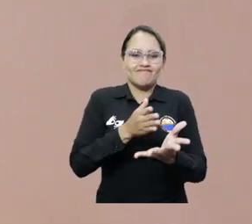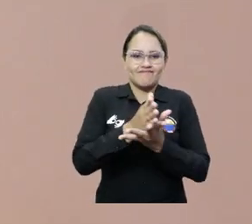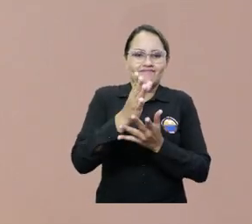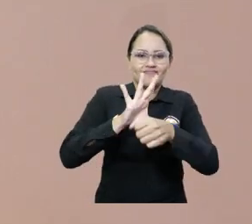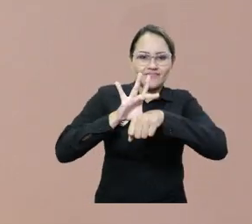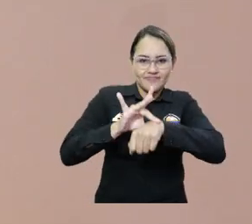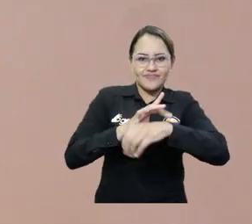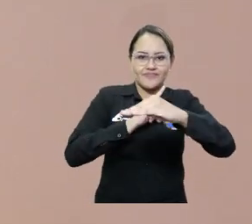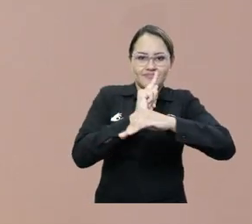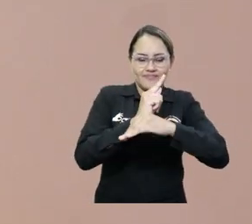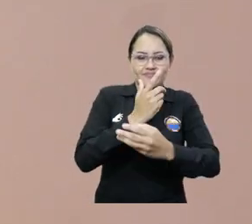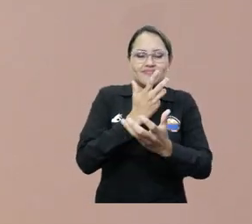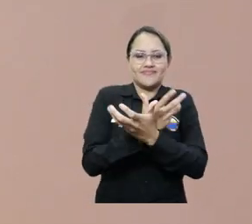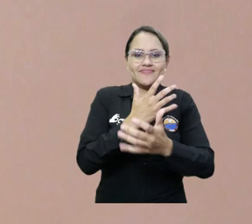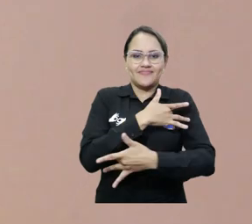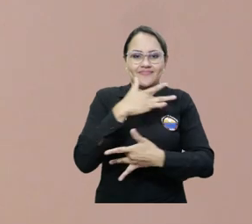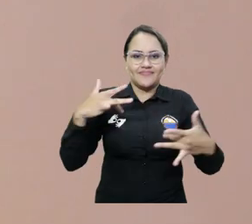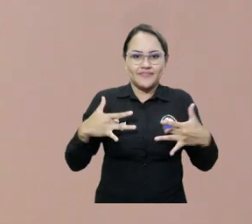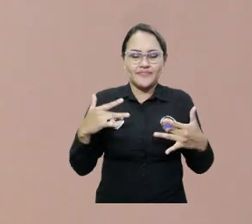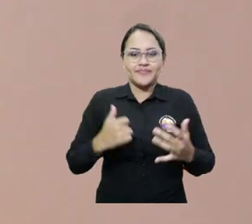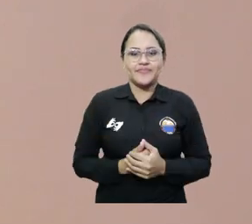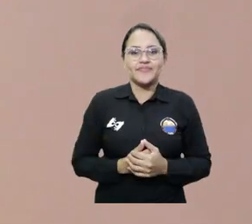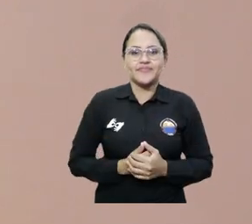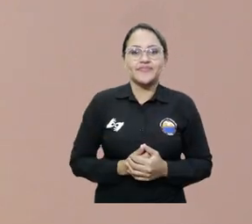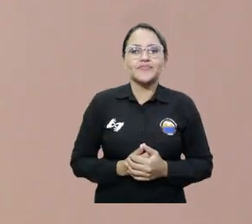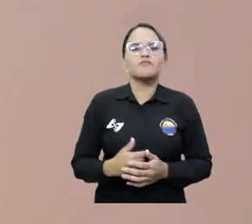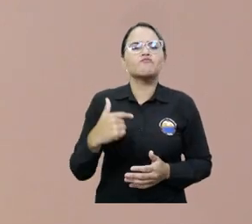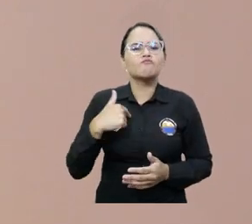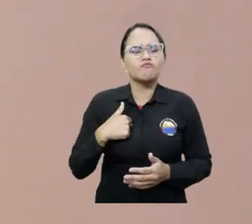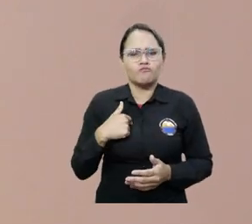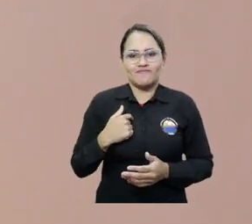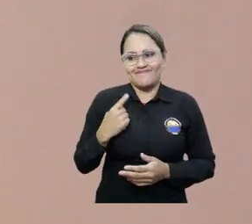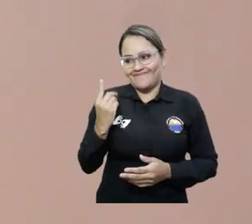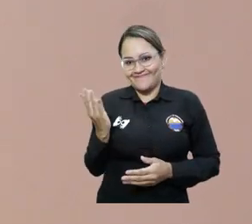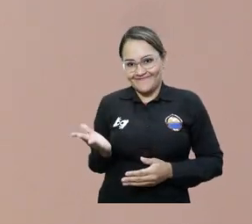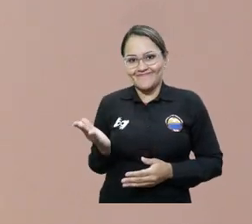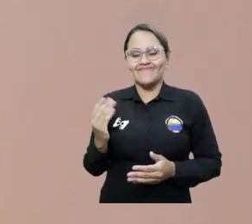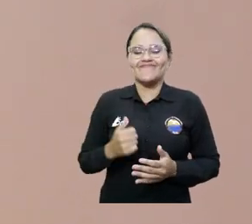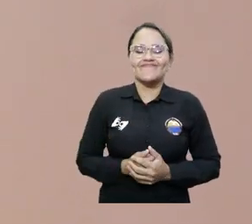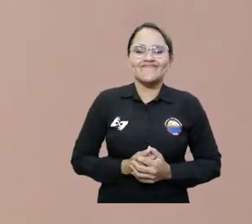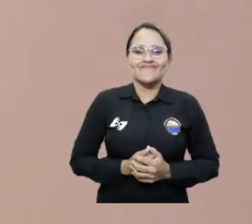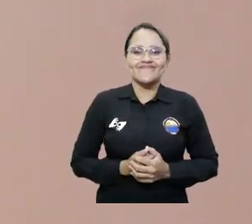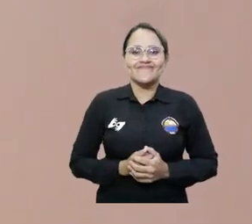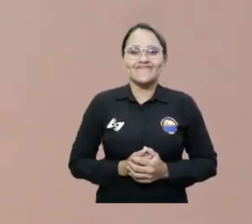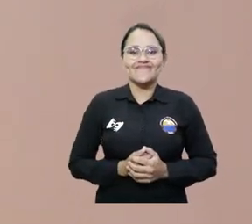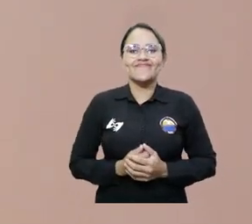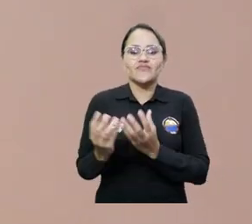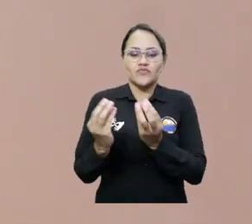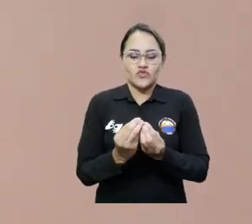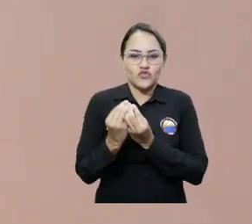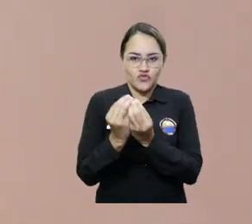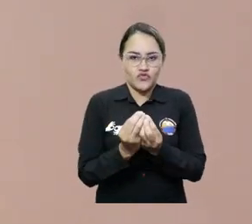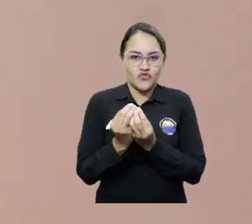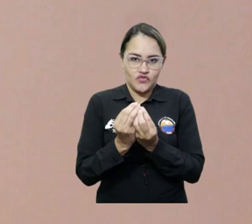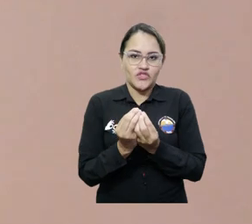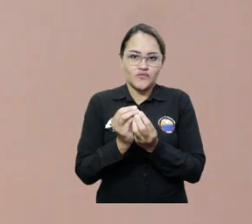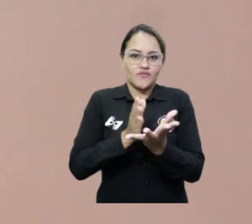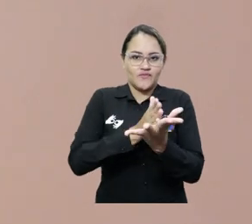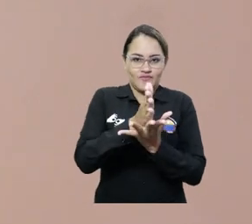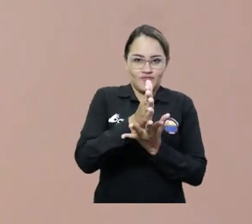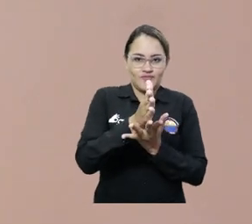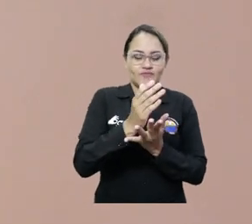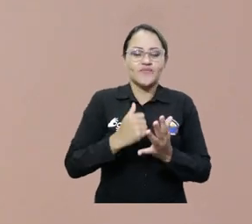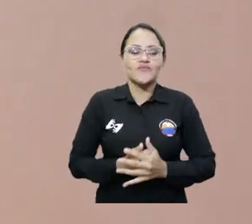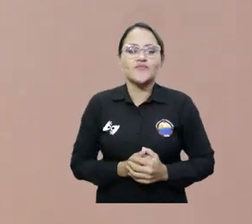Salud. Y mi fórmula de consejo de programa, vamos a ir